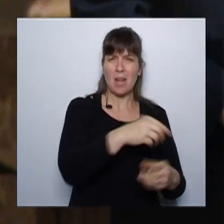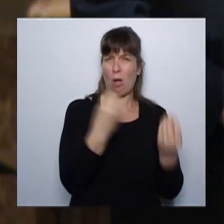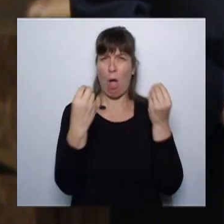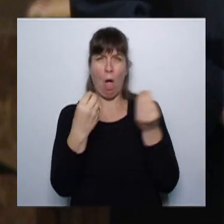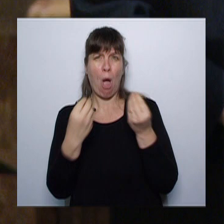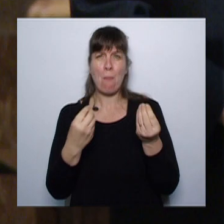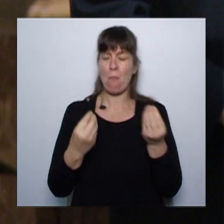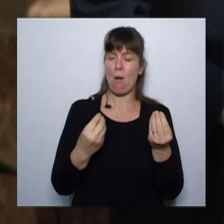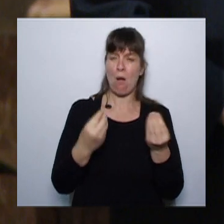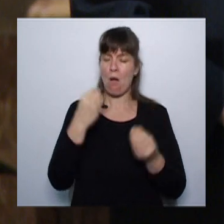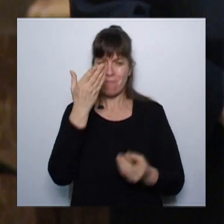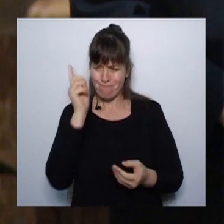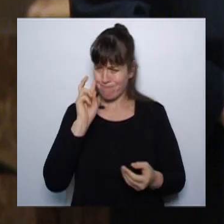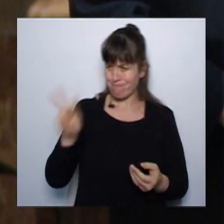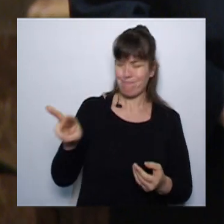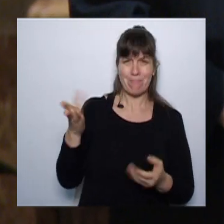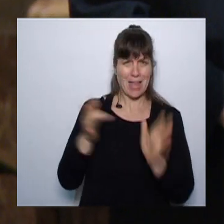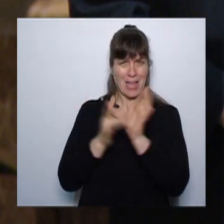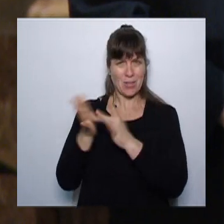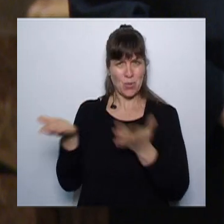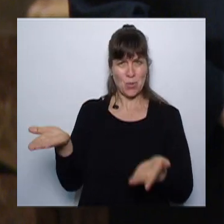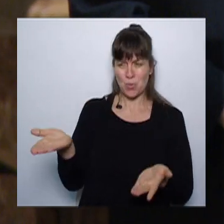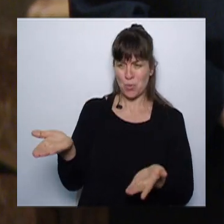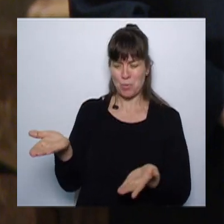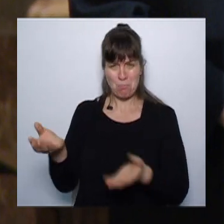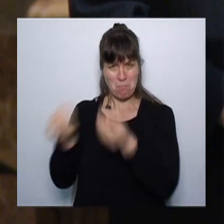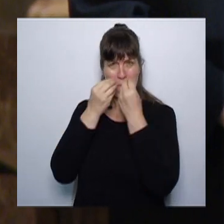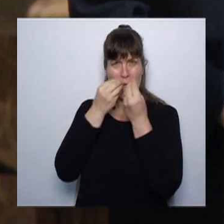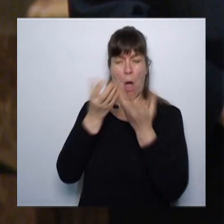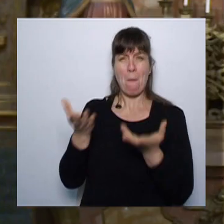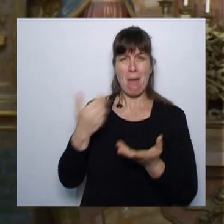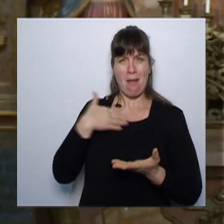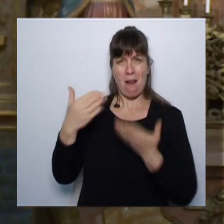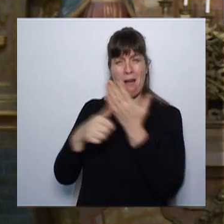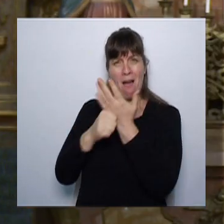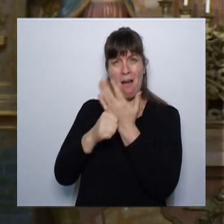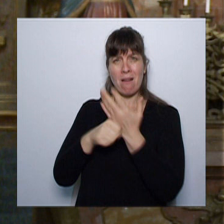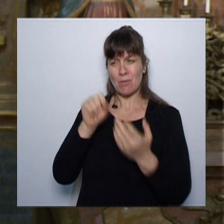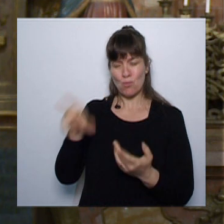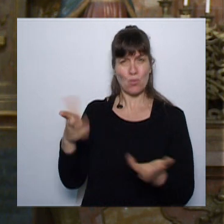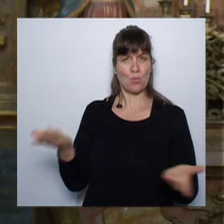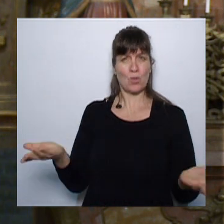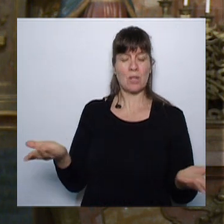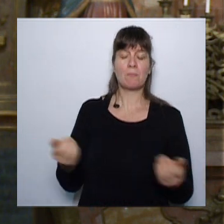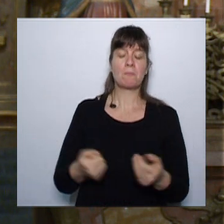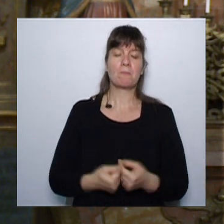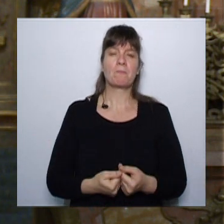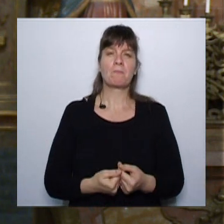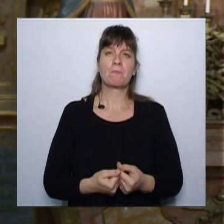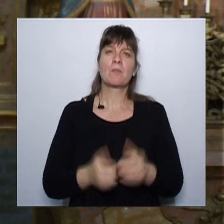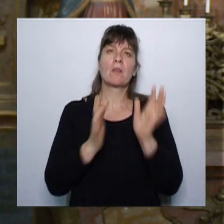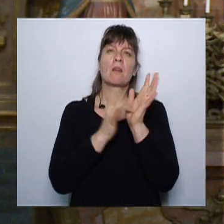como este hombre puede darnos a comer su carne y jesús